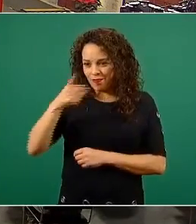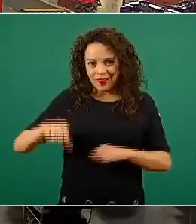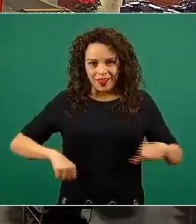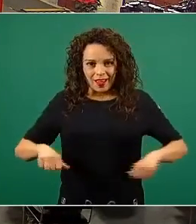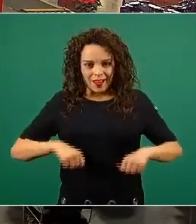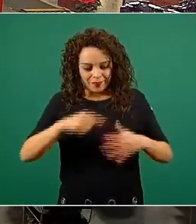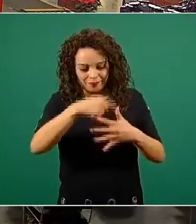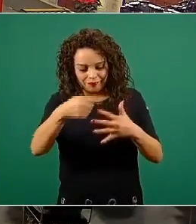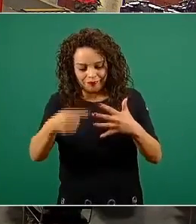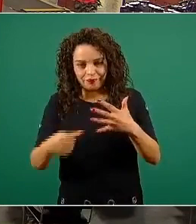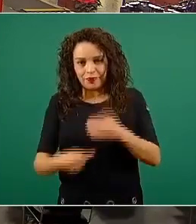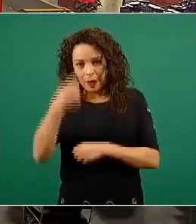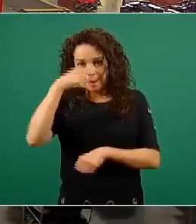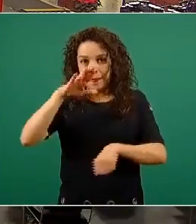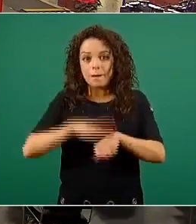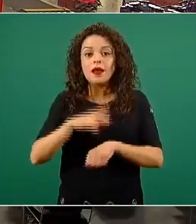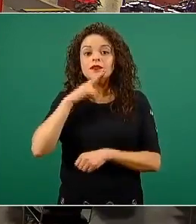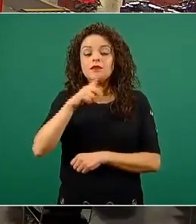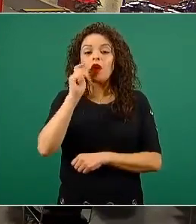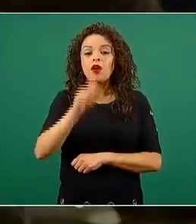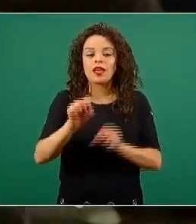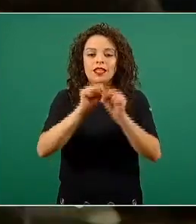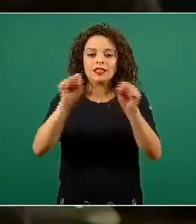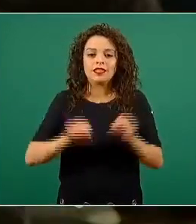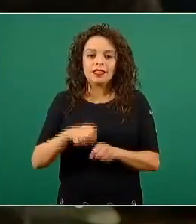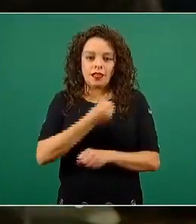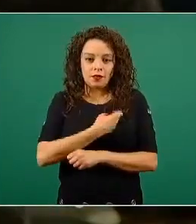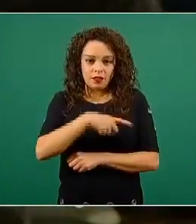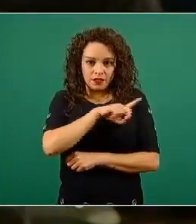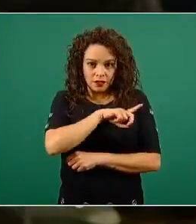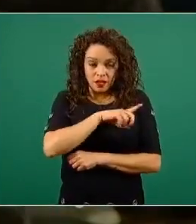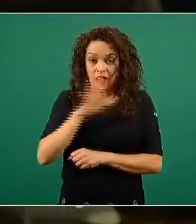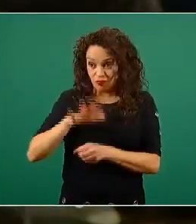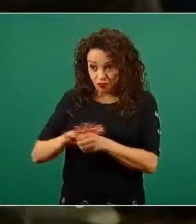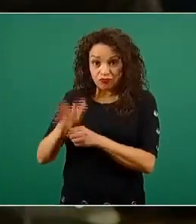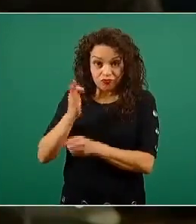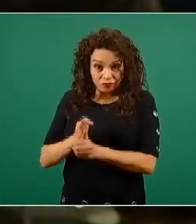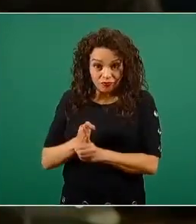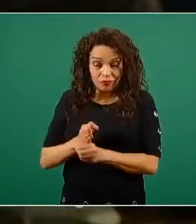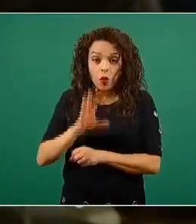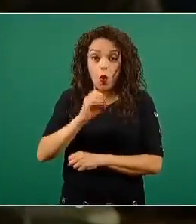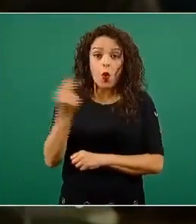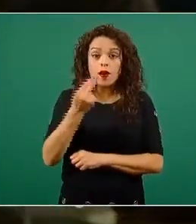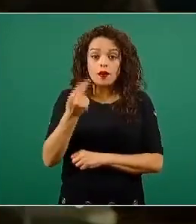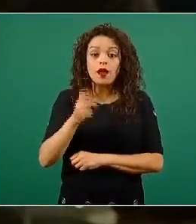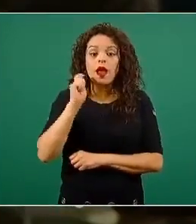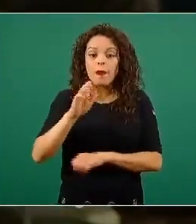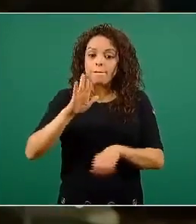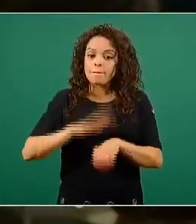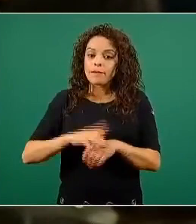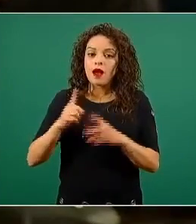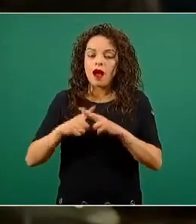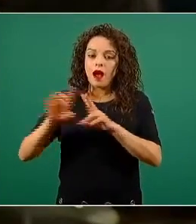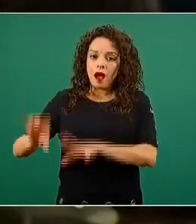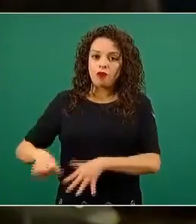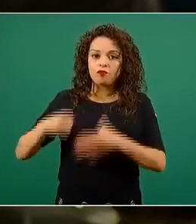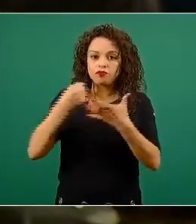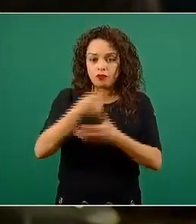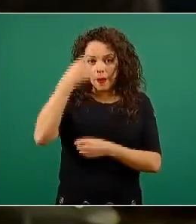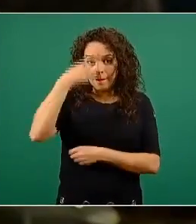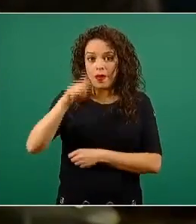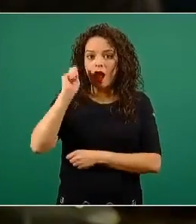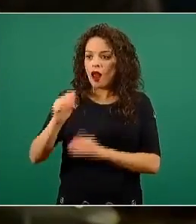anunciando para mejorar el sistema de salud, o bien se tiene que aumentar el presupuesto de salud para superar este 3% que acaba de señalar usted